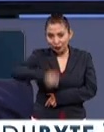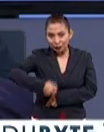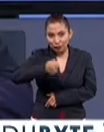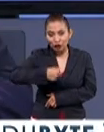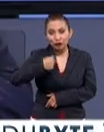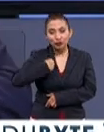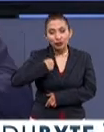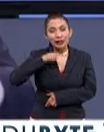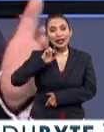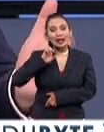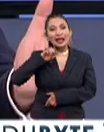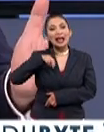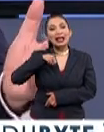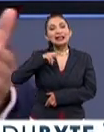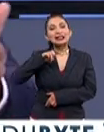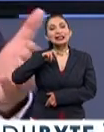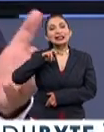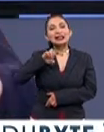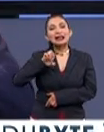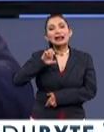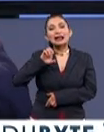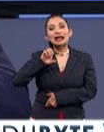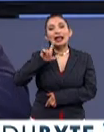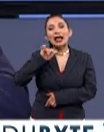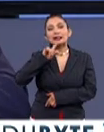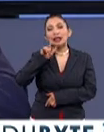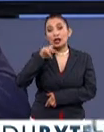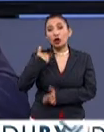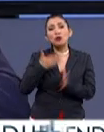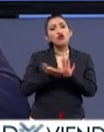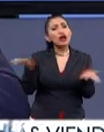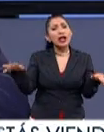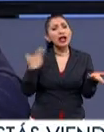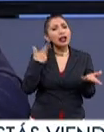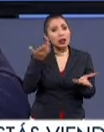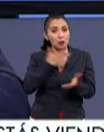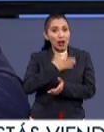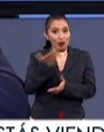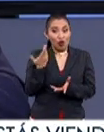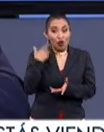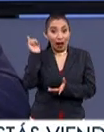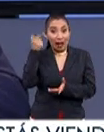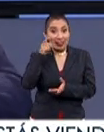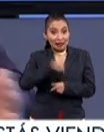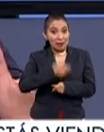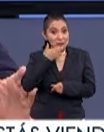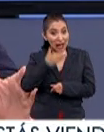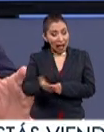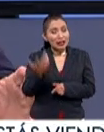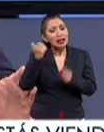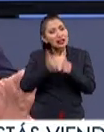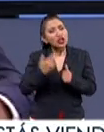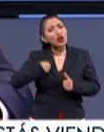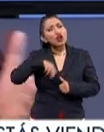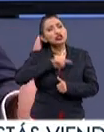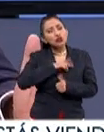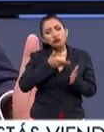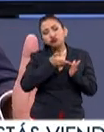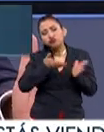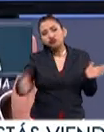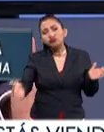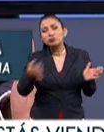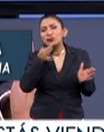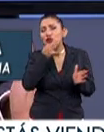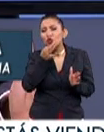saludarles. Soy Enrique Lascano. ¿Cómo le fue? Me da gusto que nos acompañe. Espero que haya sido un día muy productivo. Quédese con nosotros durante los